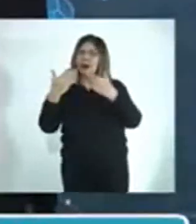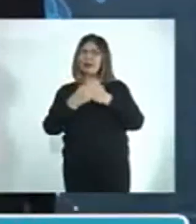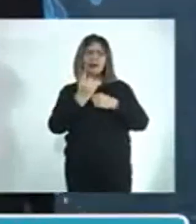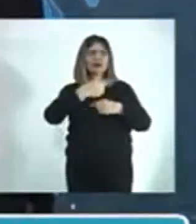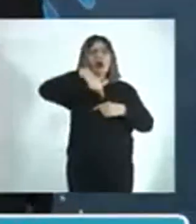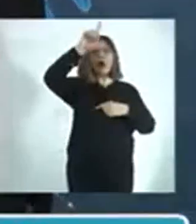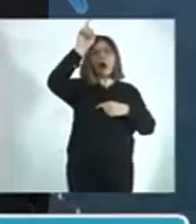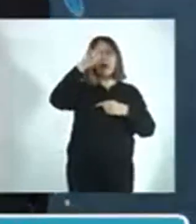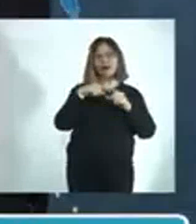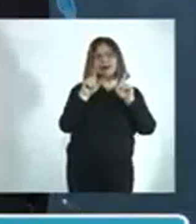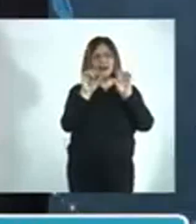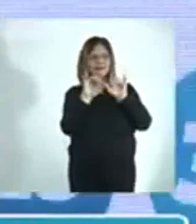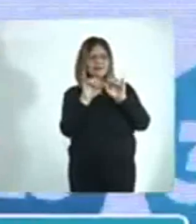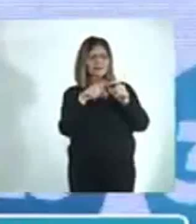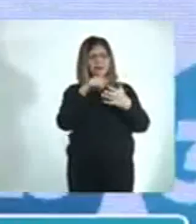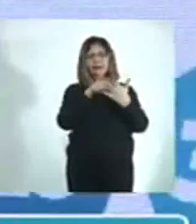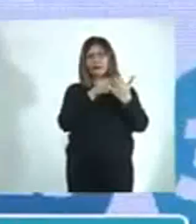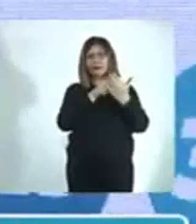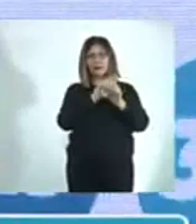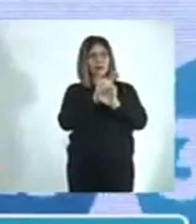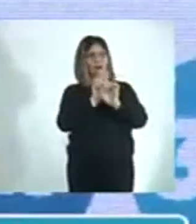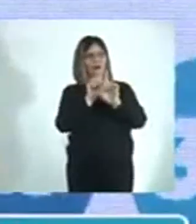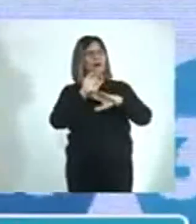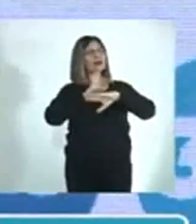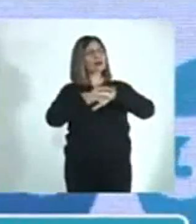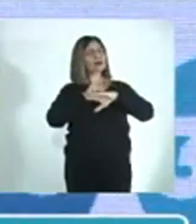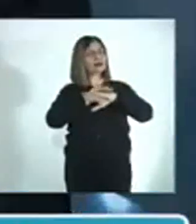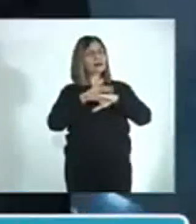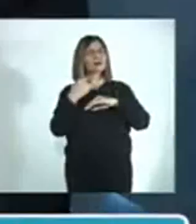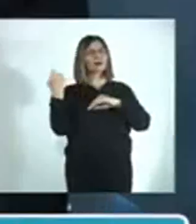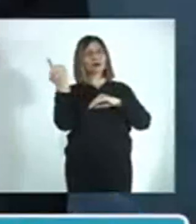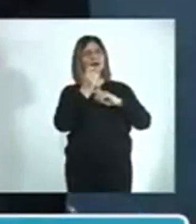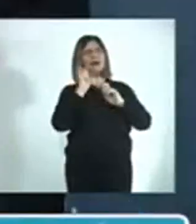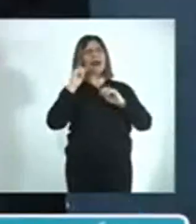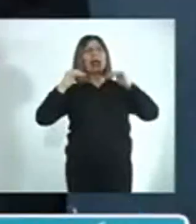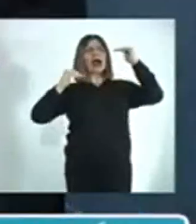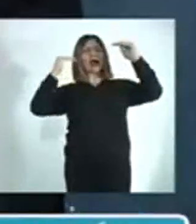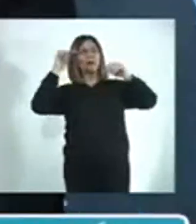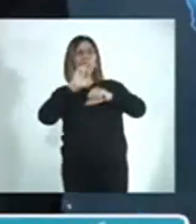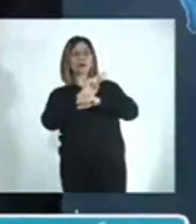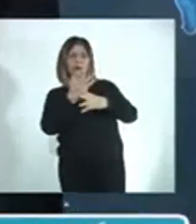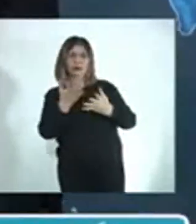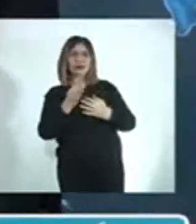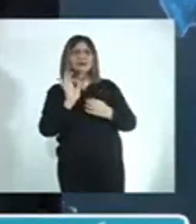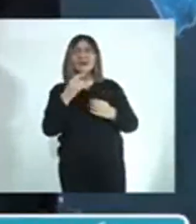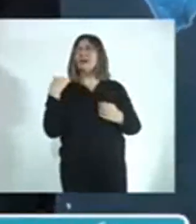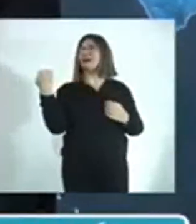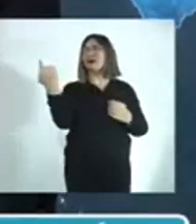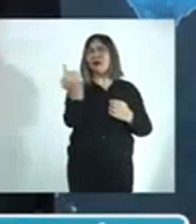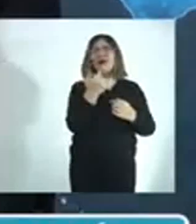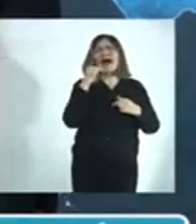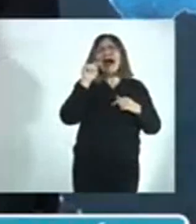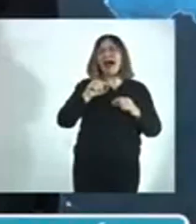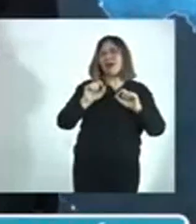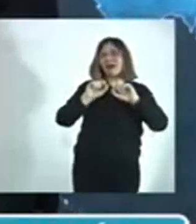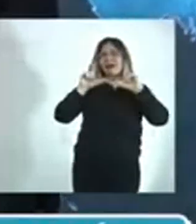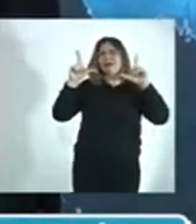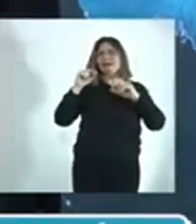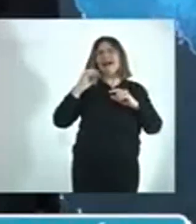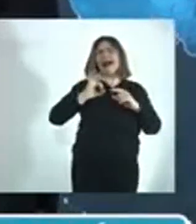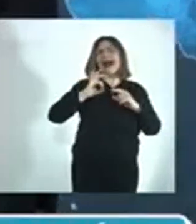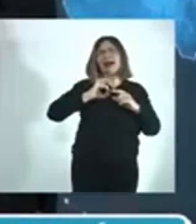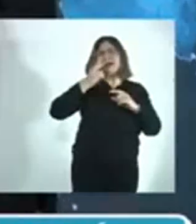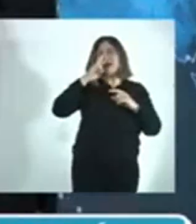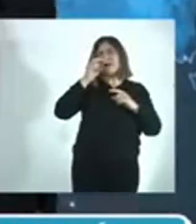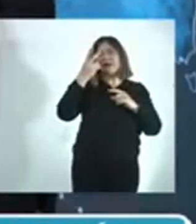casa, que es algo fundamental, ¿no? Todo en su justa medida es importante, pero esta era digital, esta era